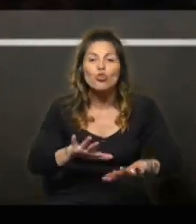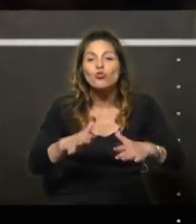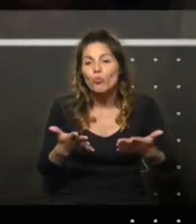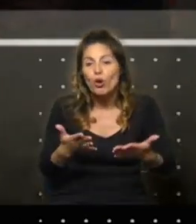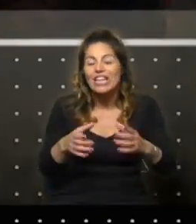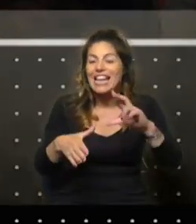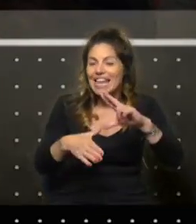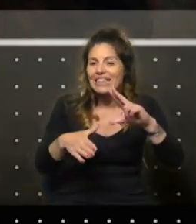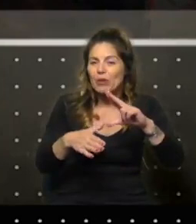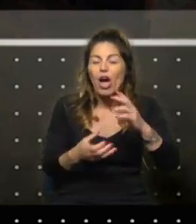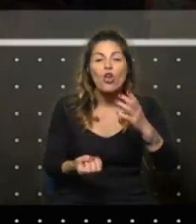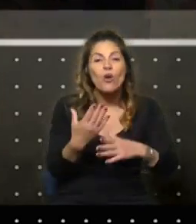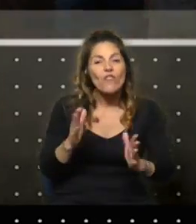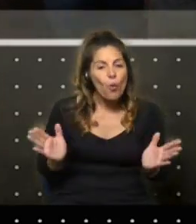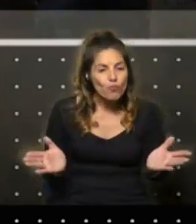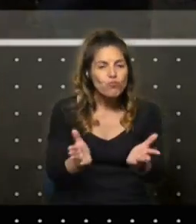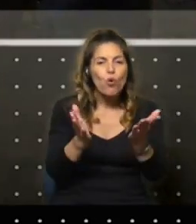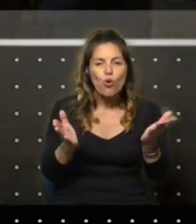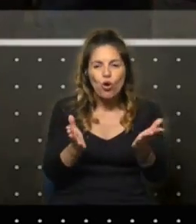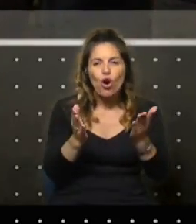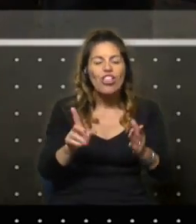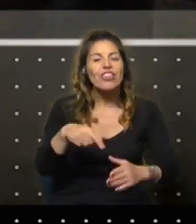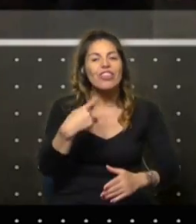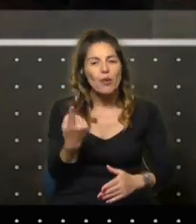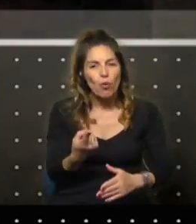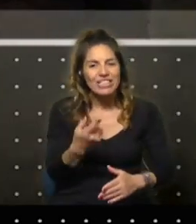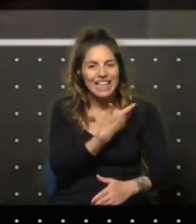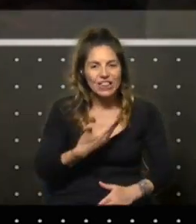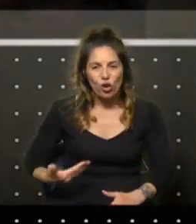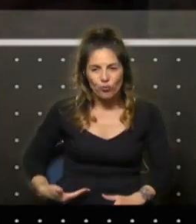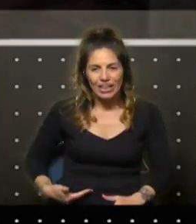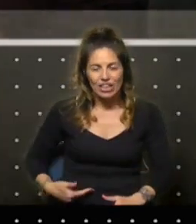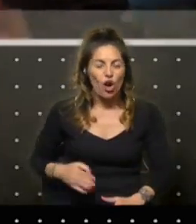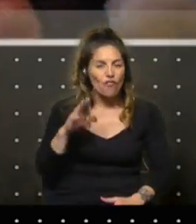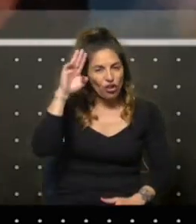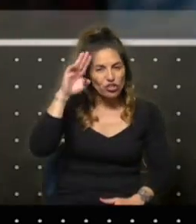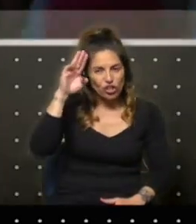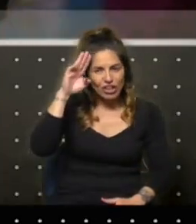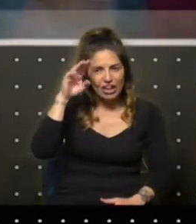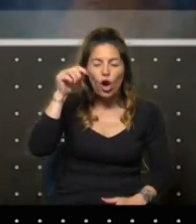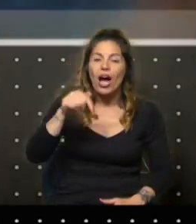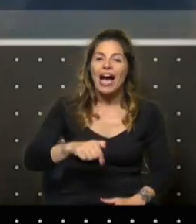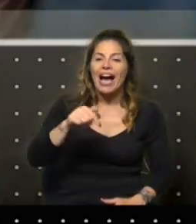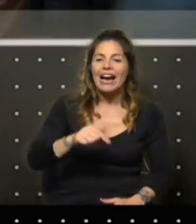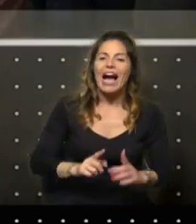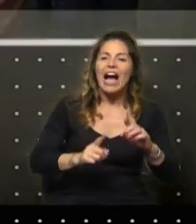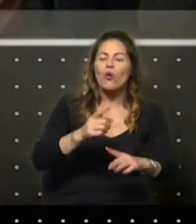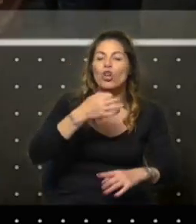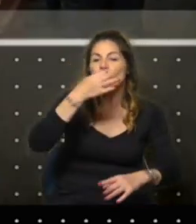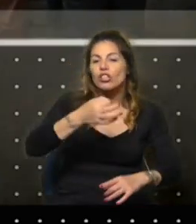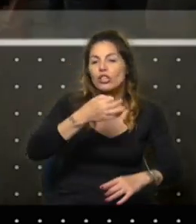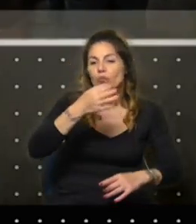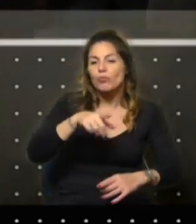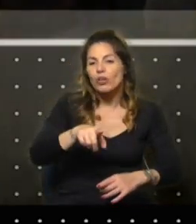Latinoamérica un nuevo empujón eh después de lo que fue el gobierno de bolsonaro aquí alguno de los testimonios que